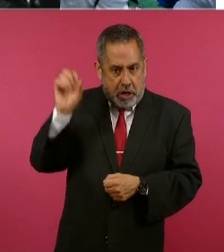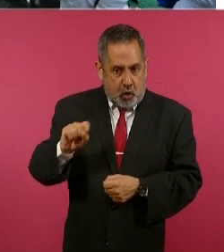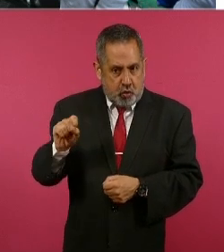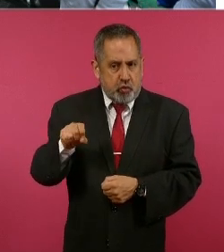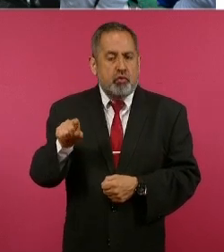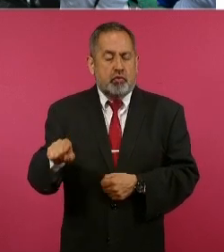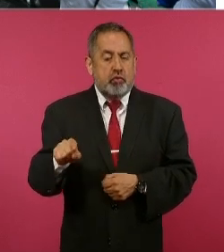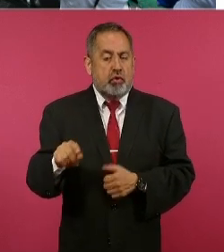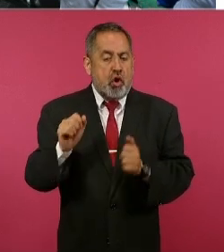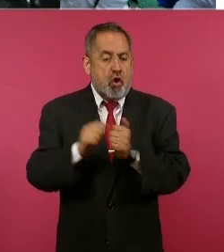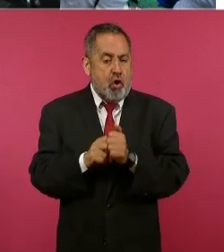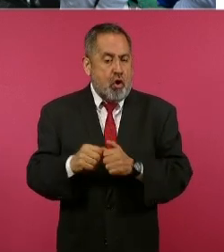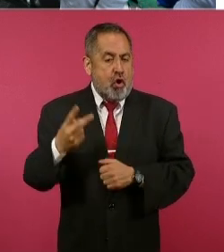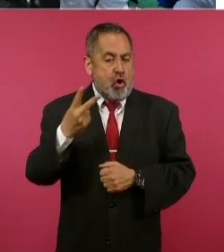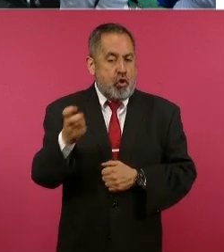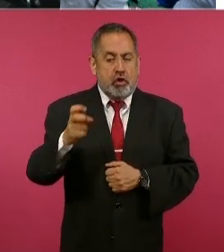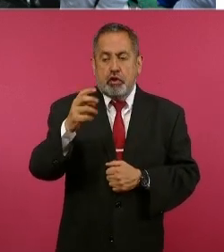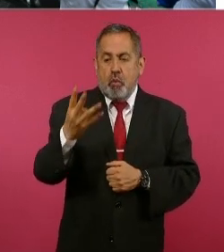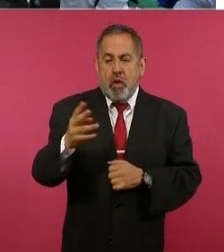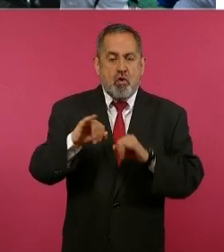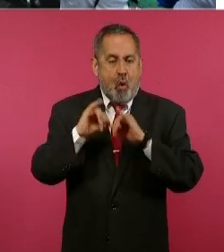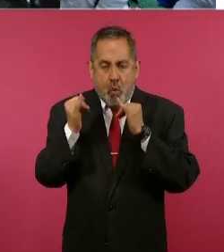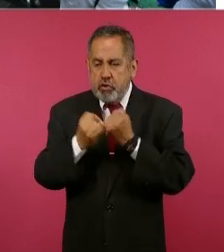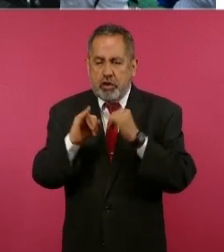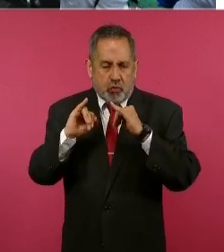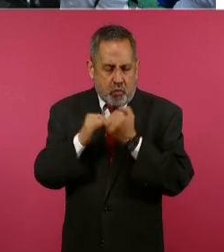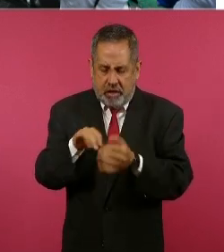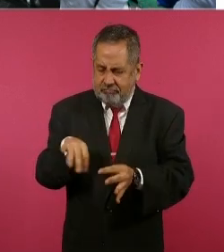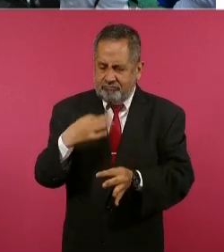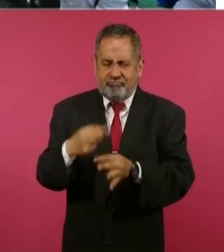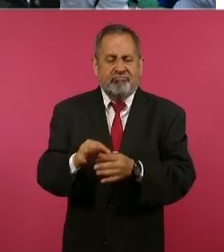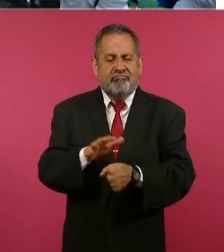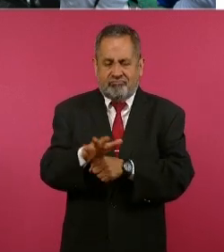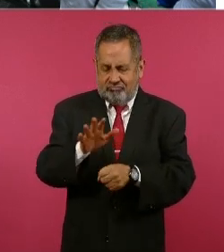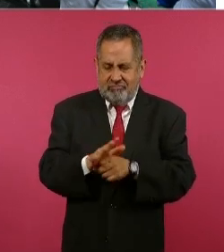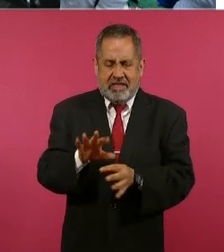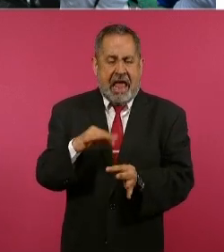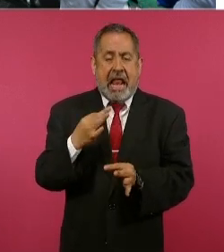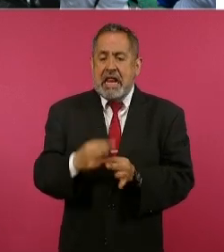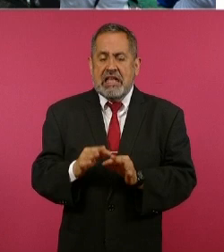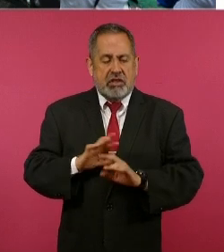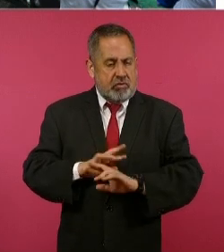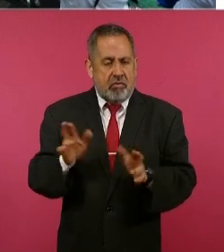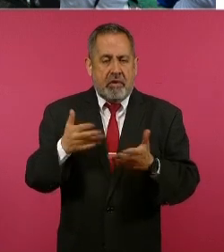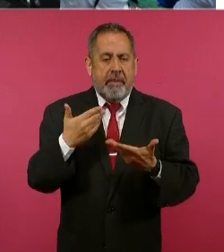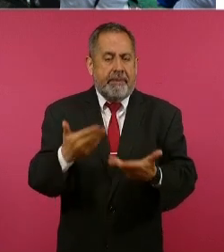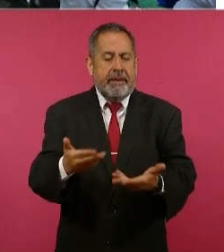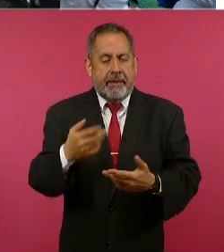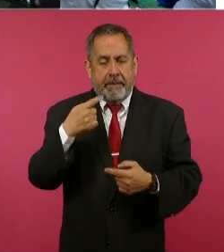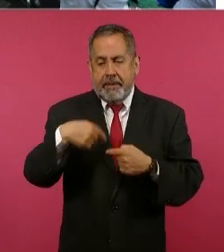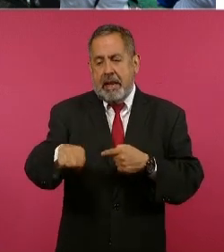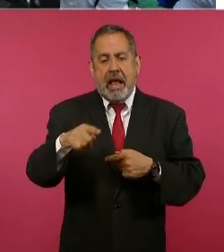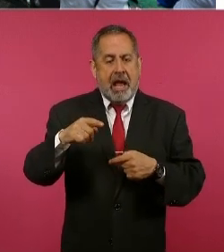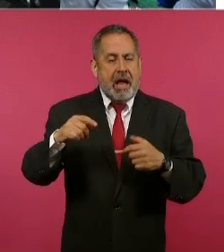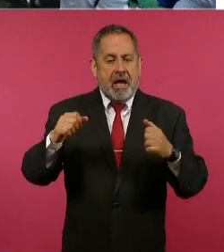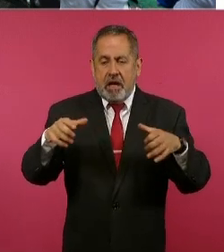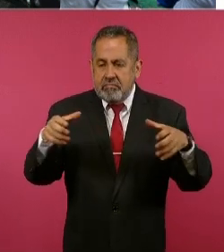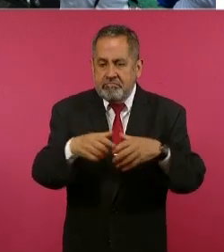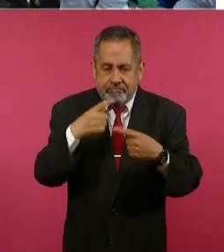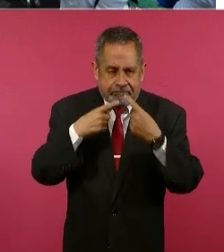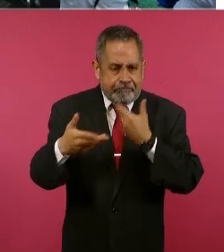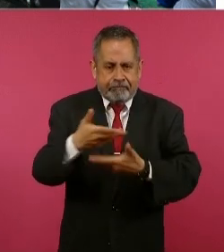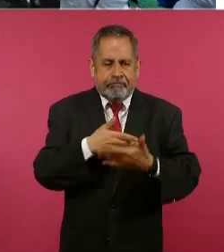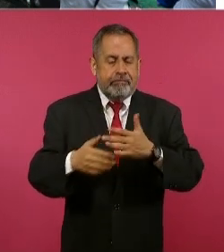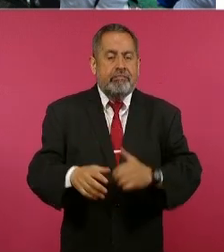de 204 asambleas ya realizadas, se cubrió ya el 100% en Morelos de las asambleas de la clínica es nuestra. La